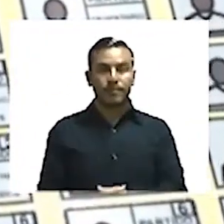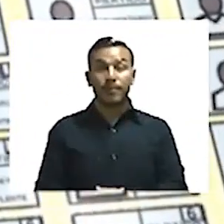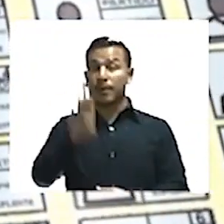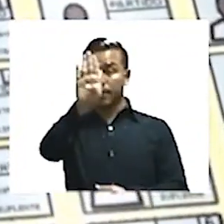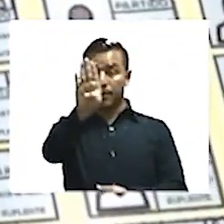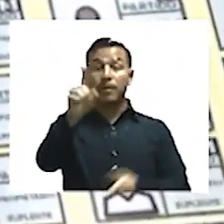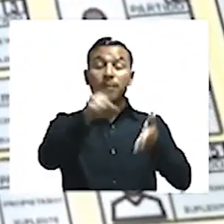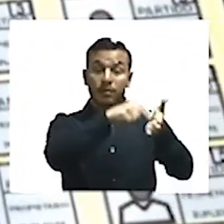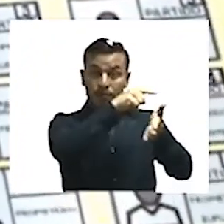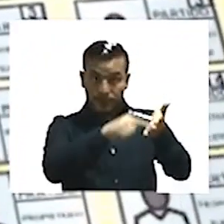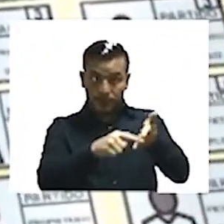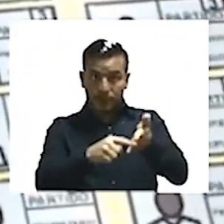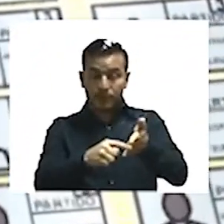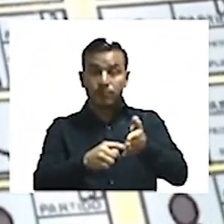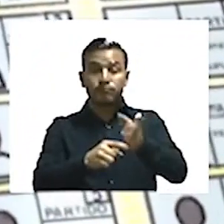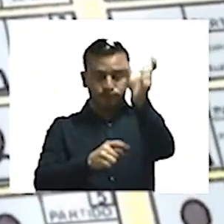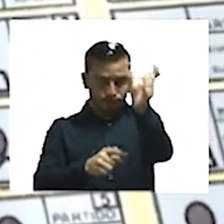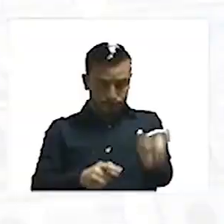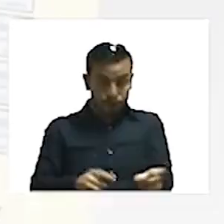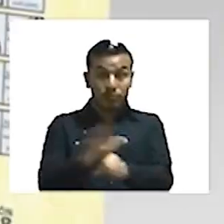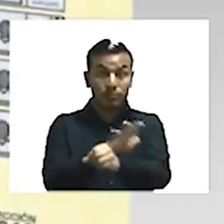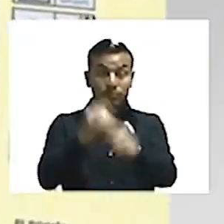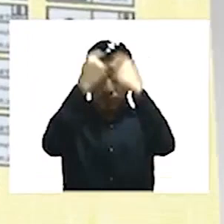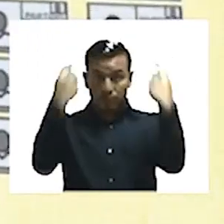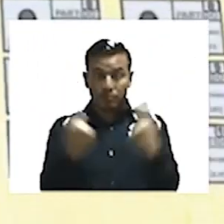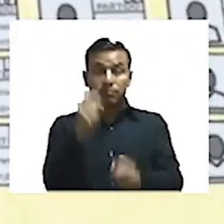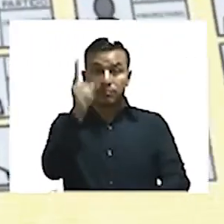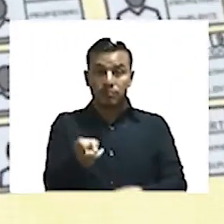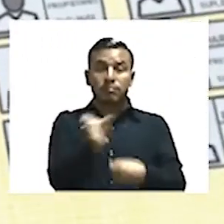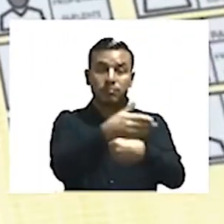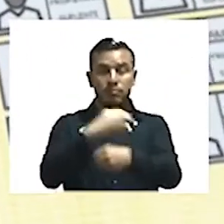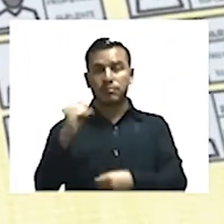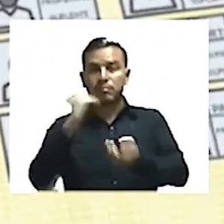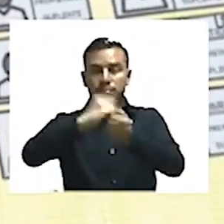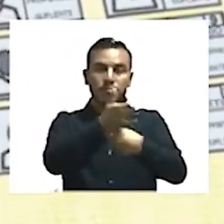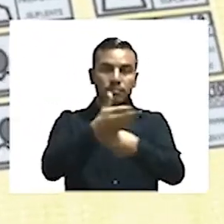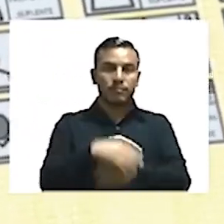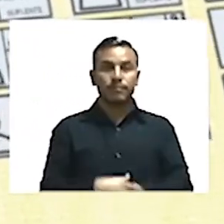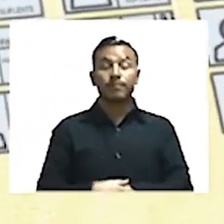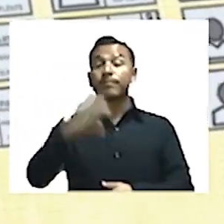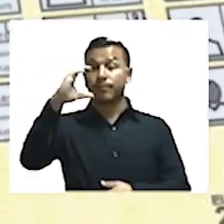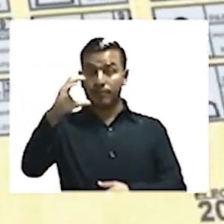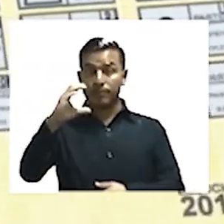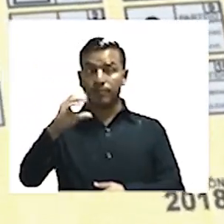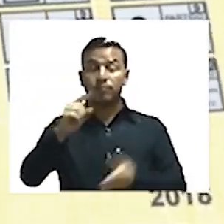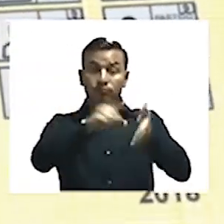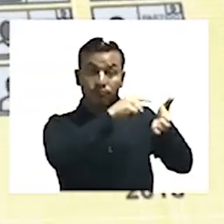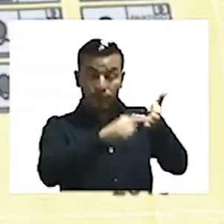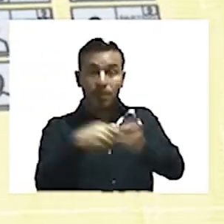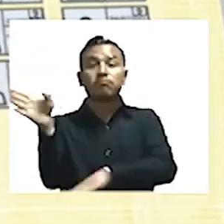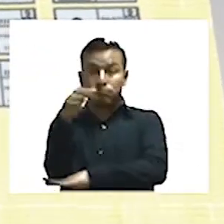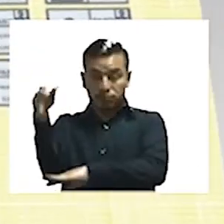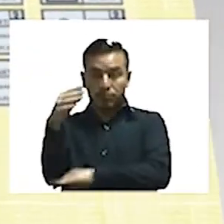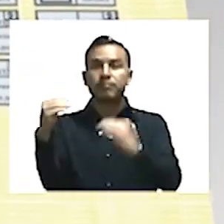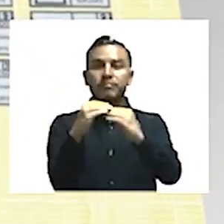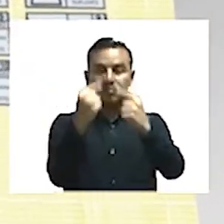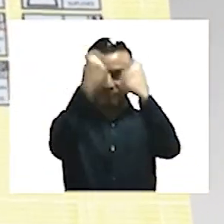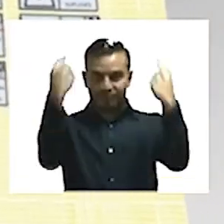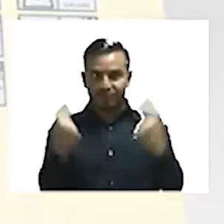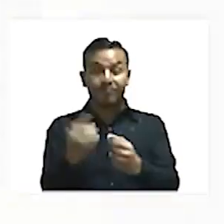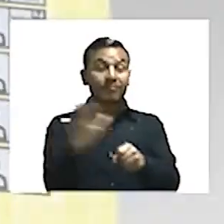se elige a los candidatos tal cual fueron colocados en la papeleta las personas también tienen otras opciones de votar bajo esa modalidad